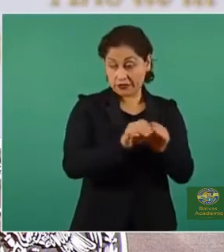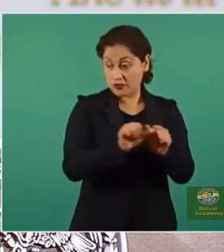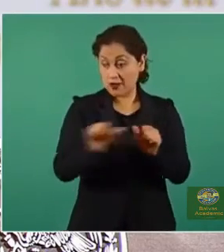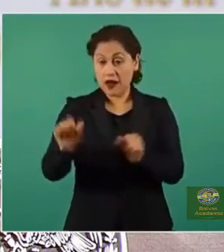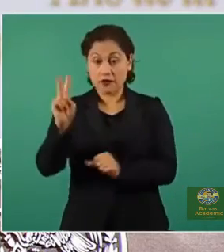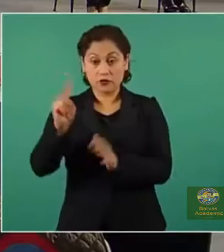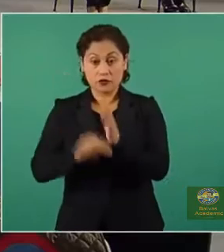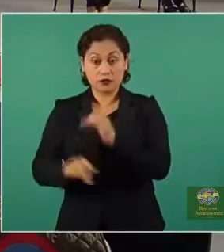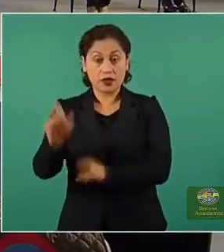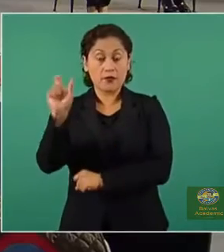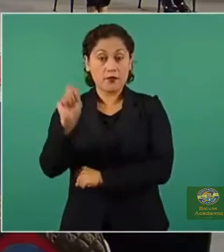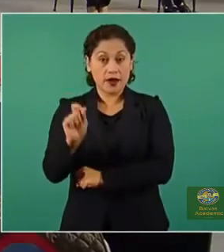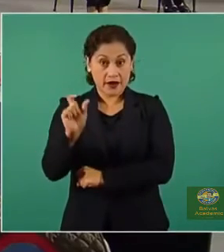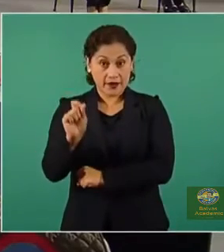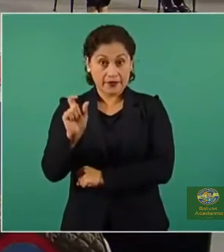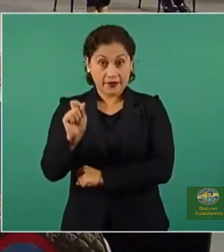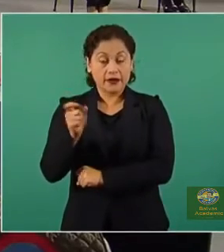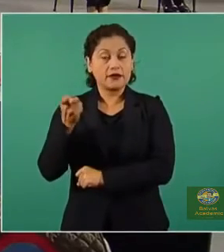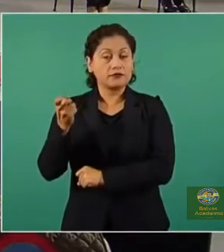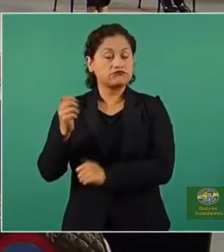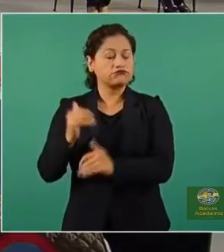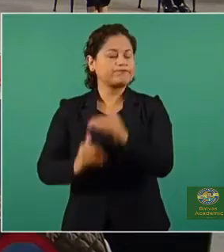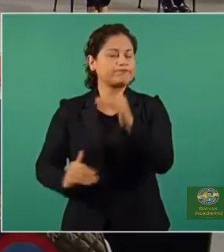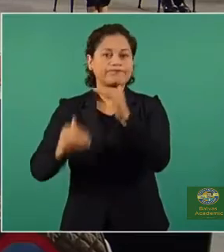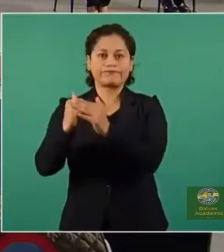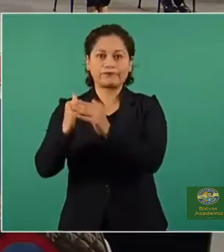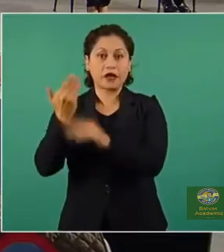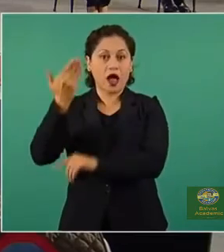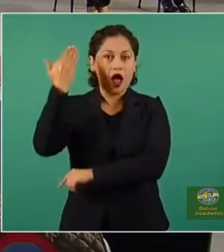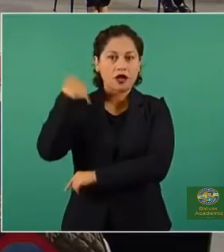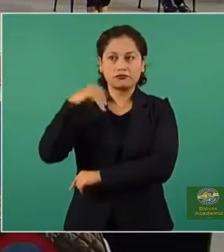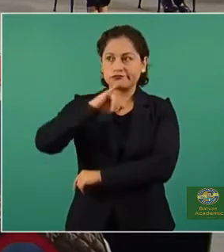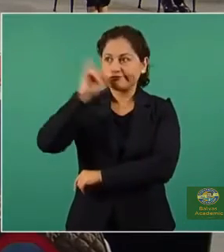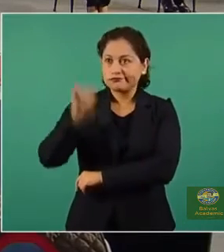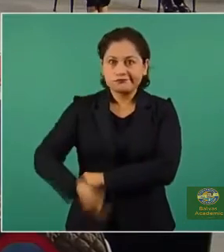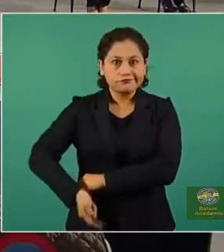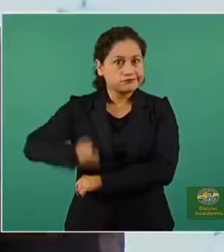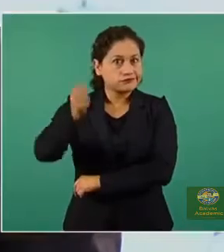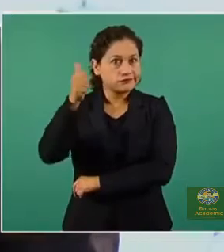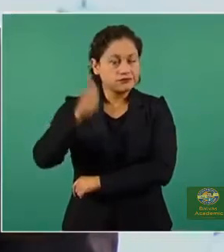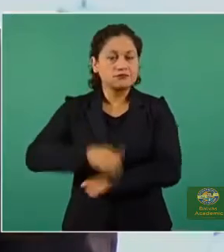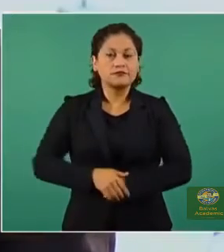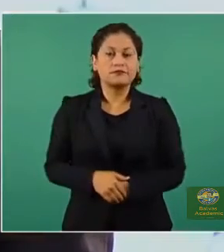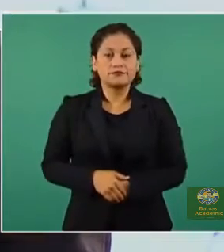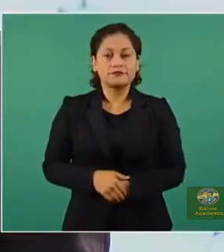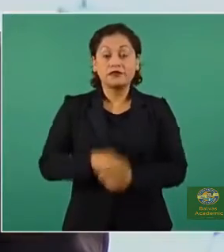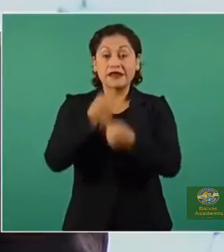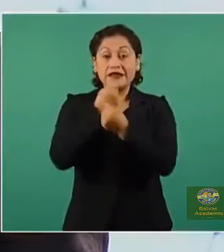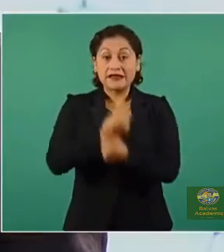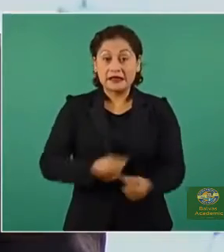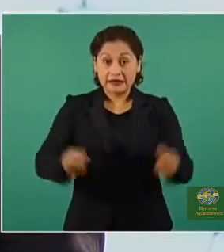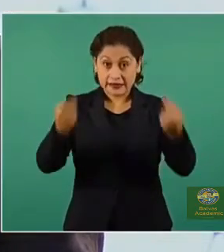2020, llegando también a su máximo histórico. Los suicidios de niñas y niños entre 10 y